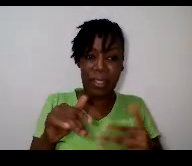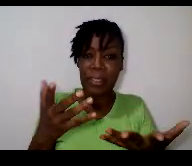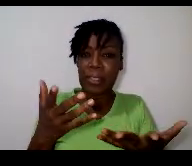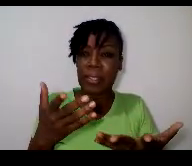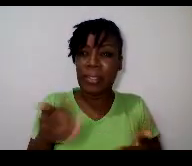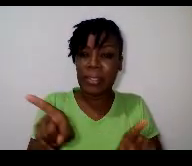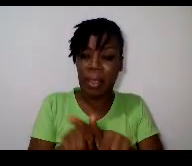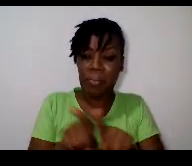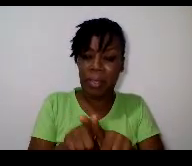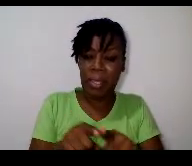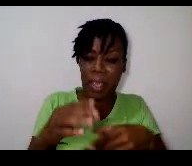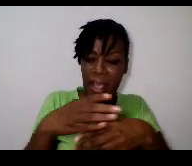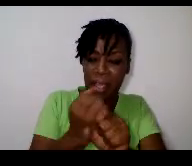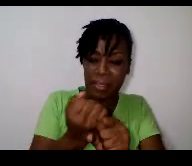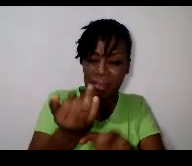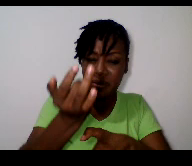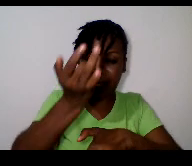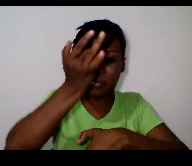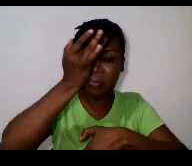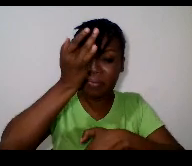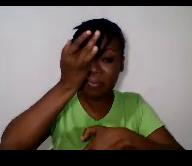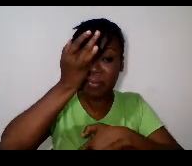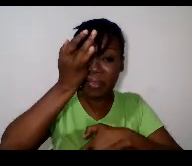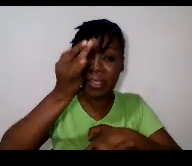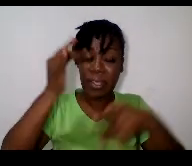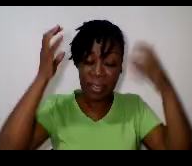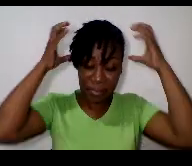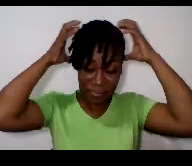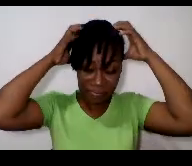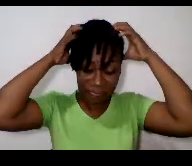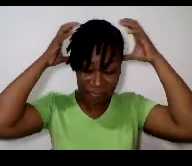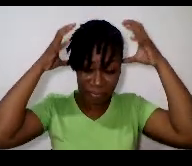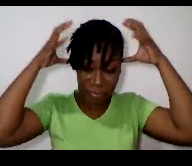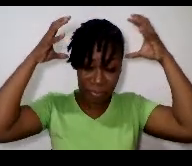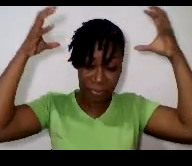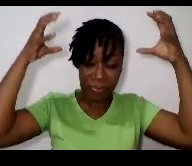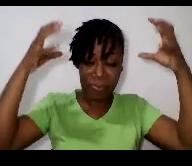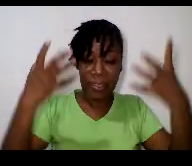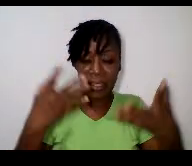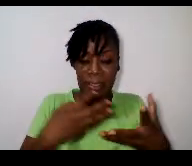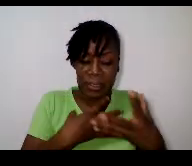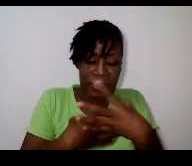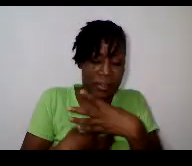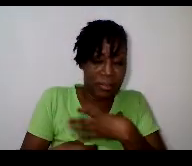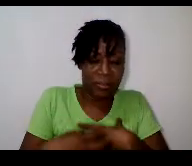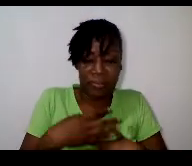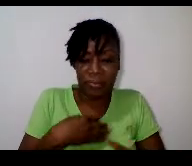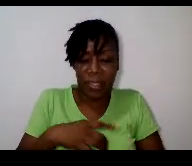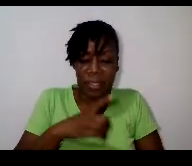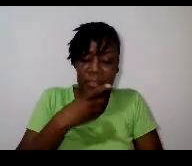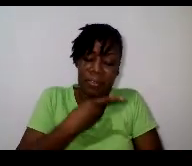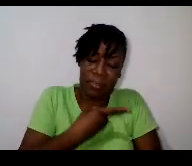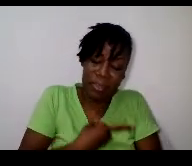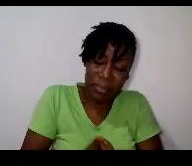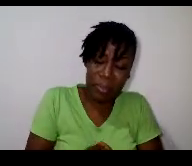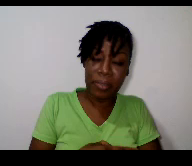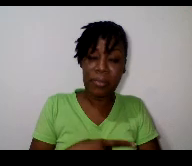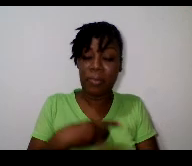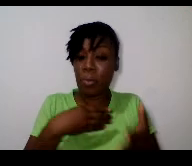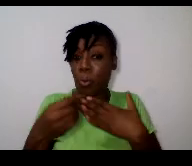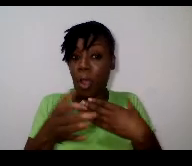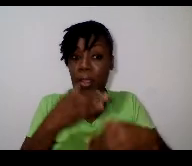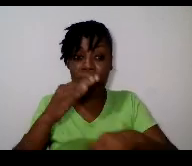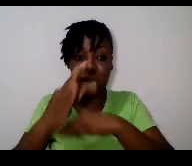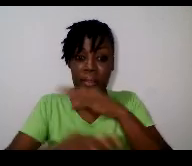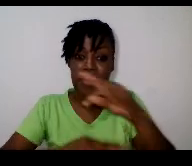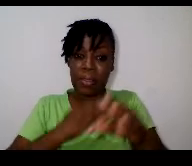todas las que son. Cuando el cerebro se inflama, produce ansiedad, depresión, cualquier tipo de problemas mentales, pero también